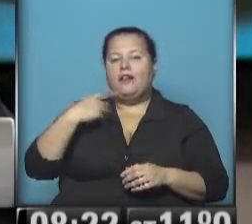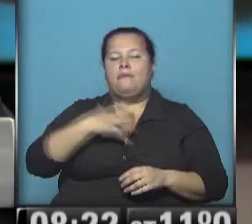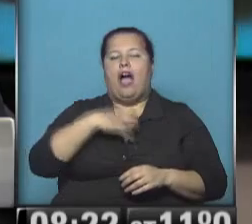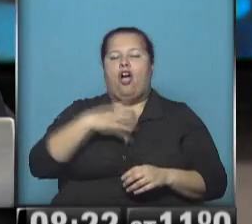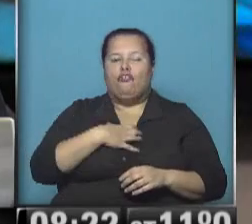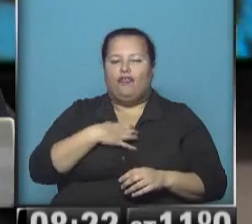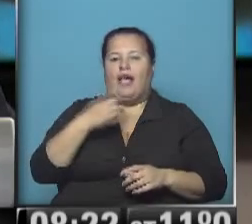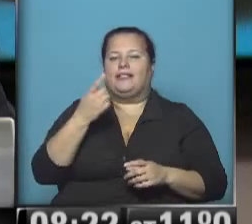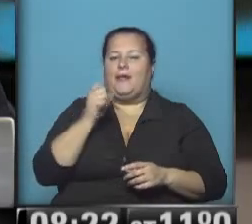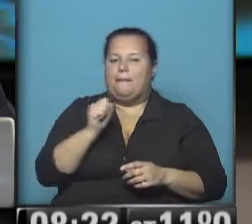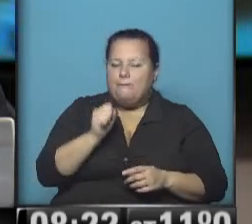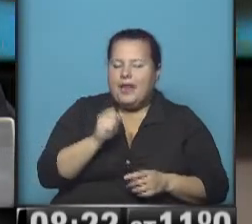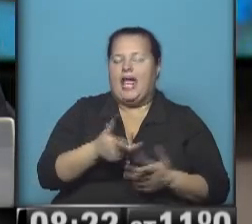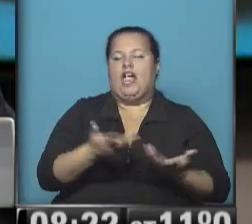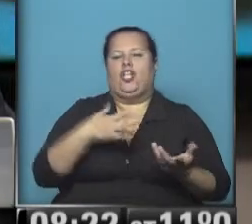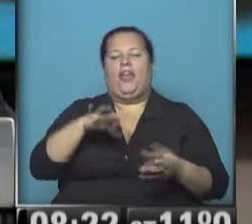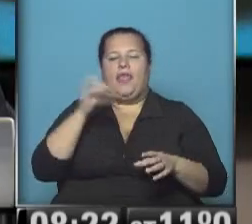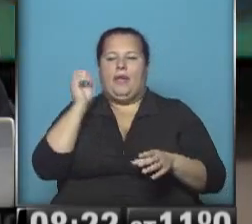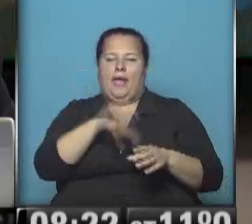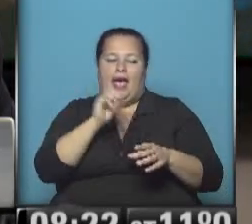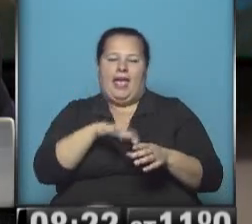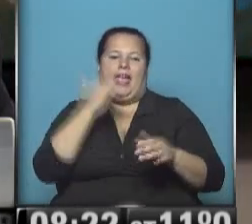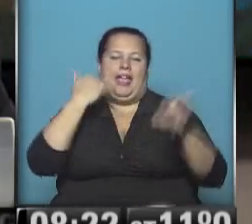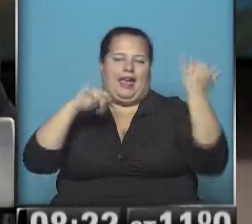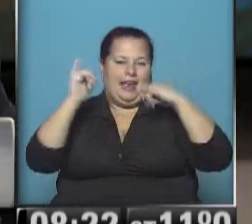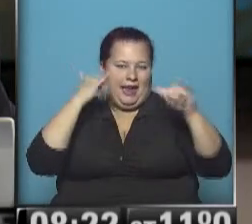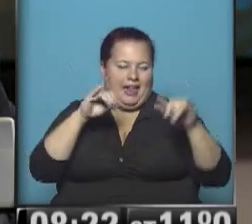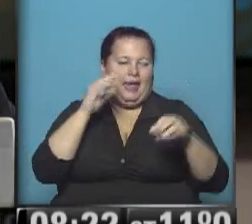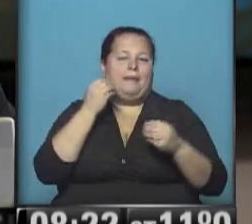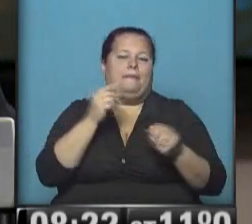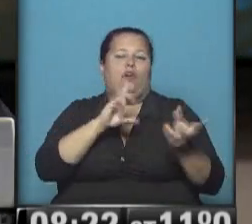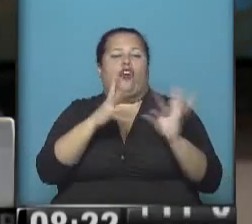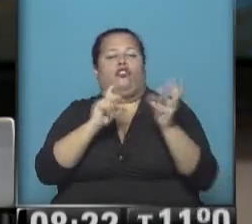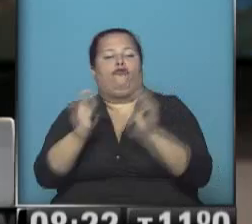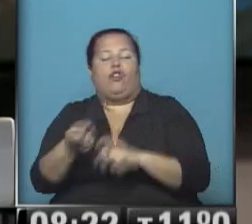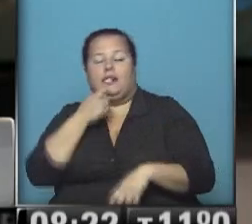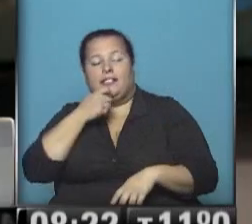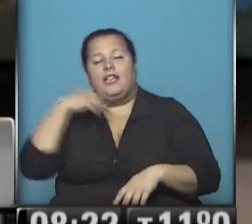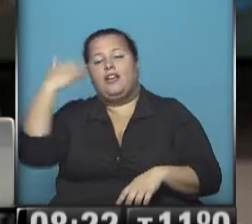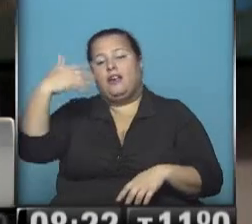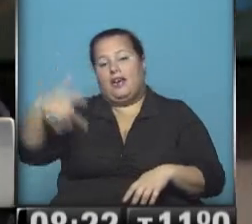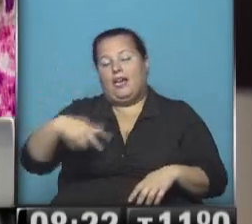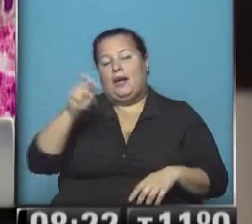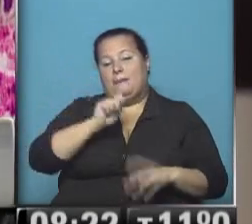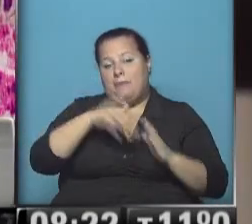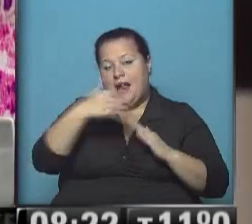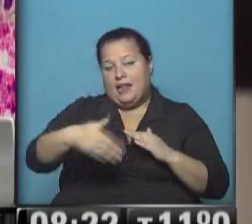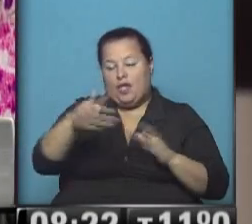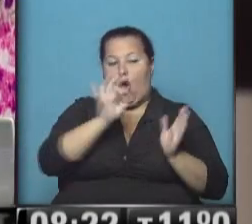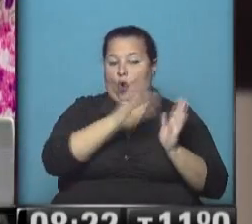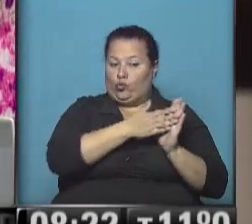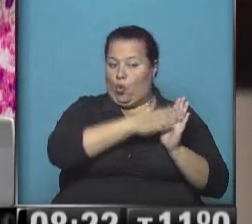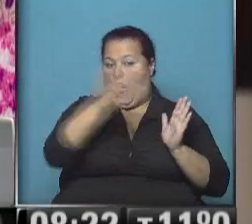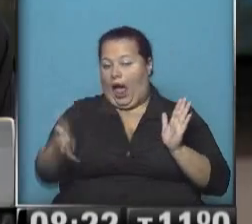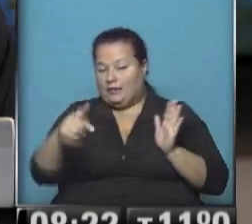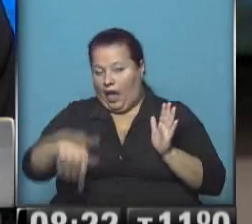nuestra moneda vayamos invirtiendo en alternativas que a lo largo de estos meses desde octubre para